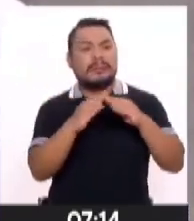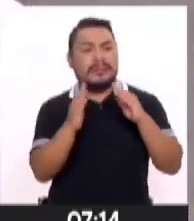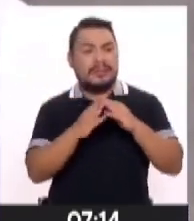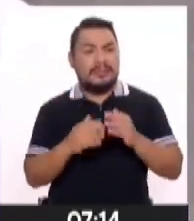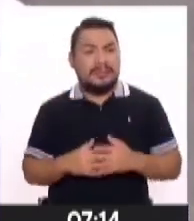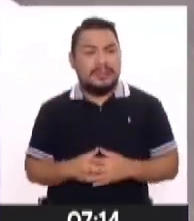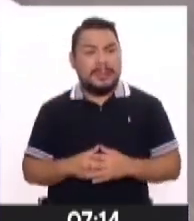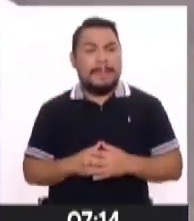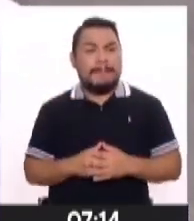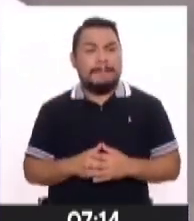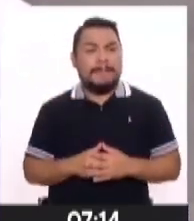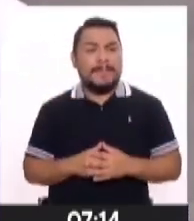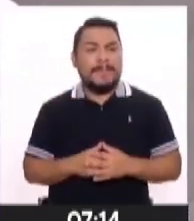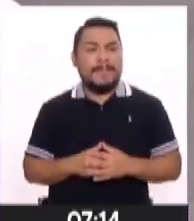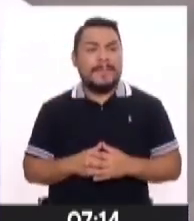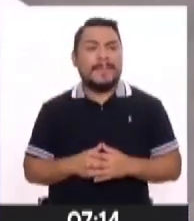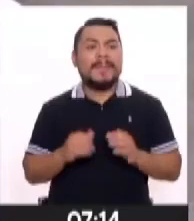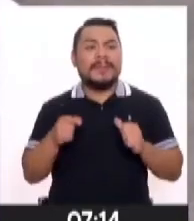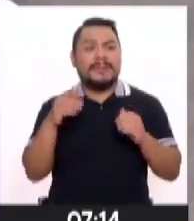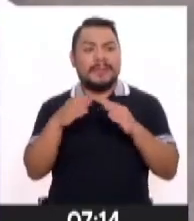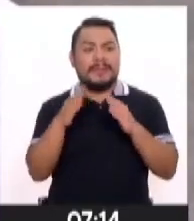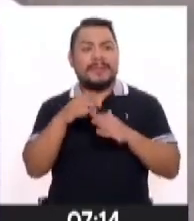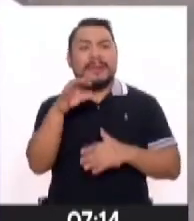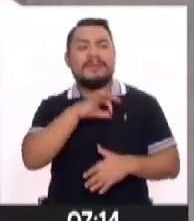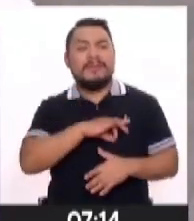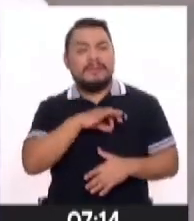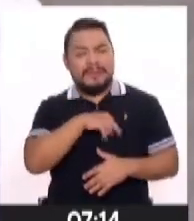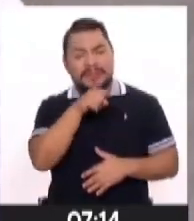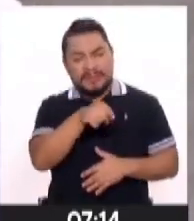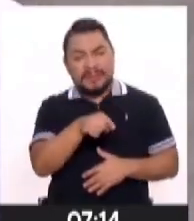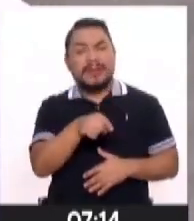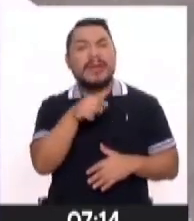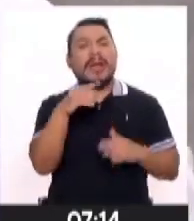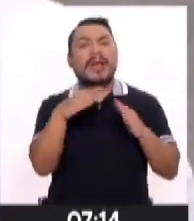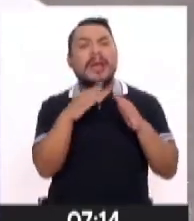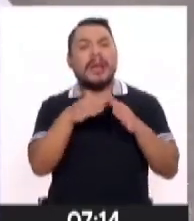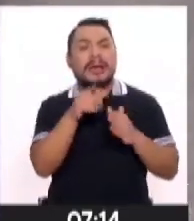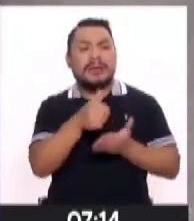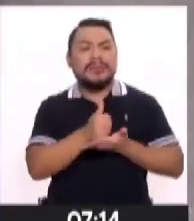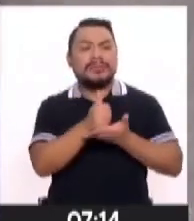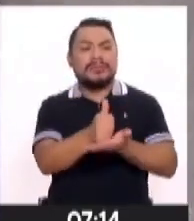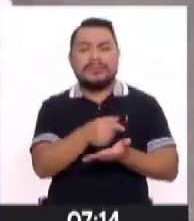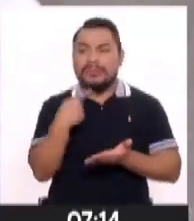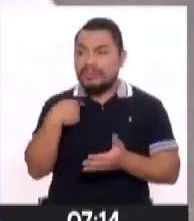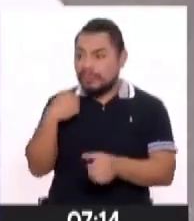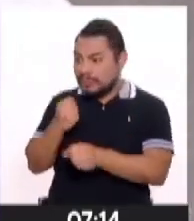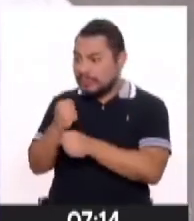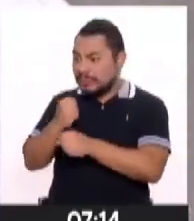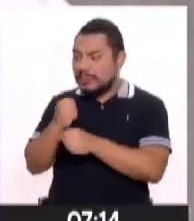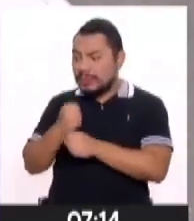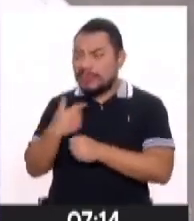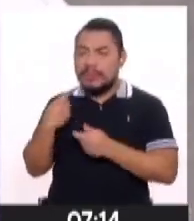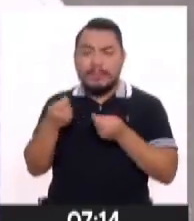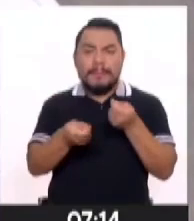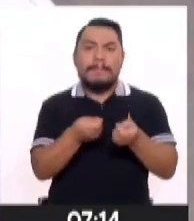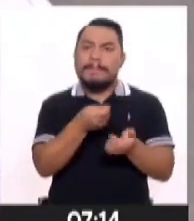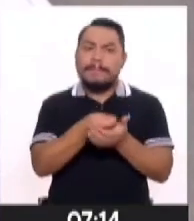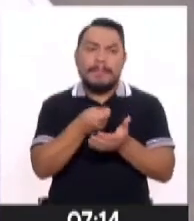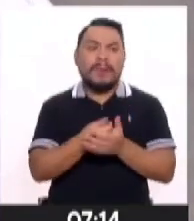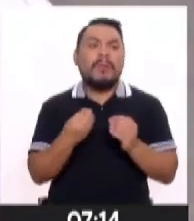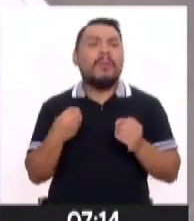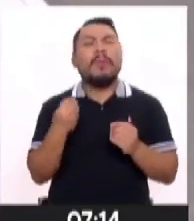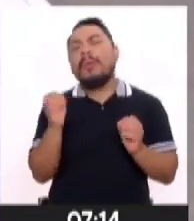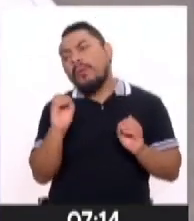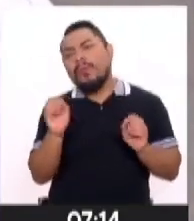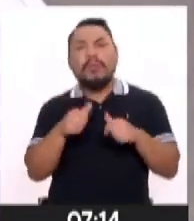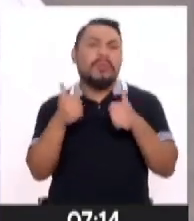Que de la beneficencia, que nos ayuden ahí para nosotros, aunque sea pagar algo, o que nos reubiquen